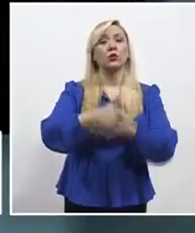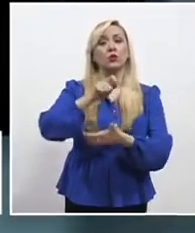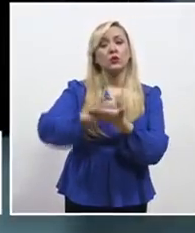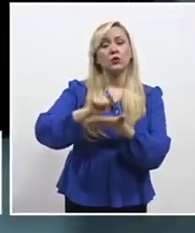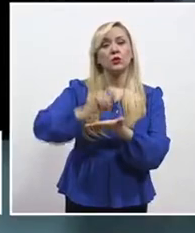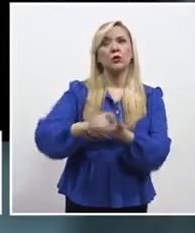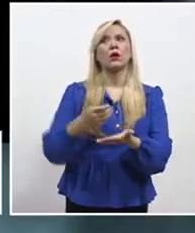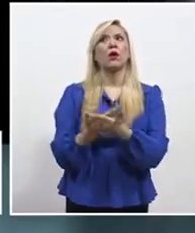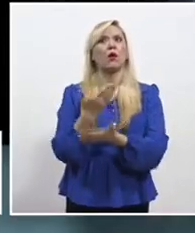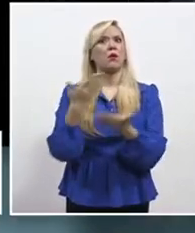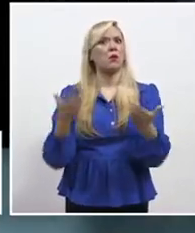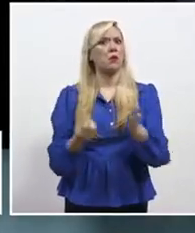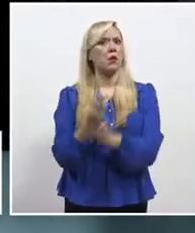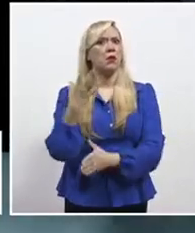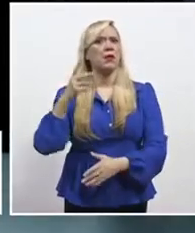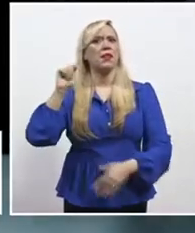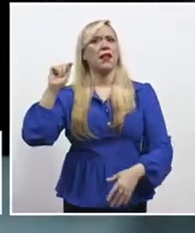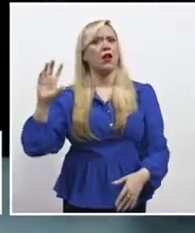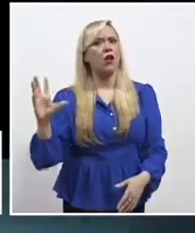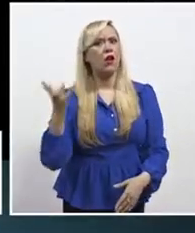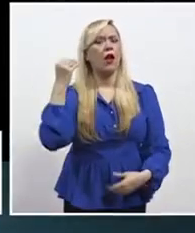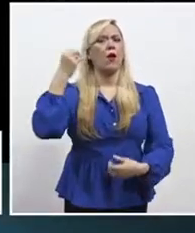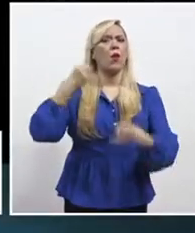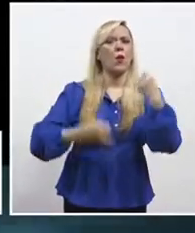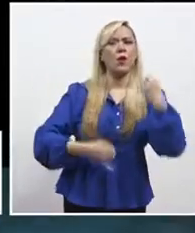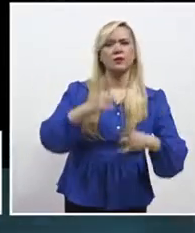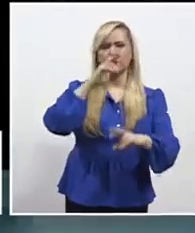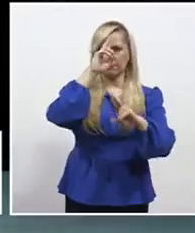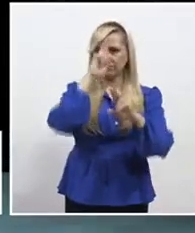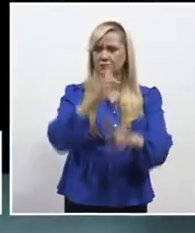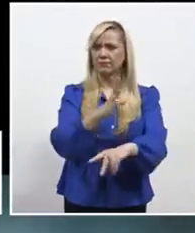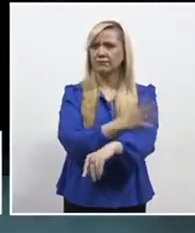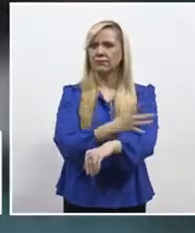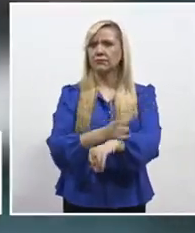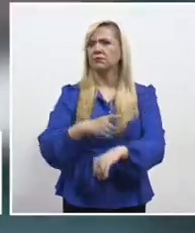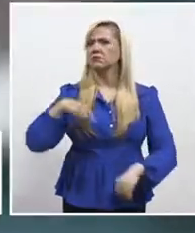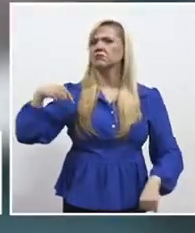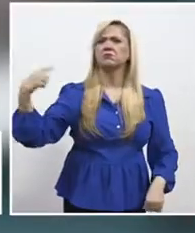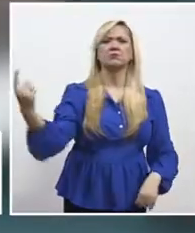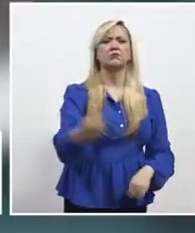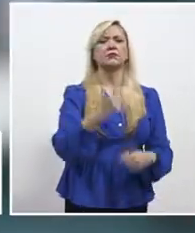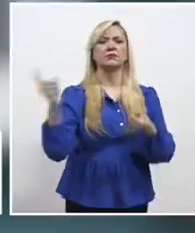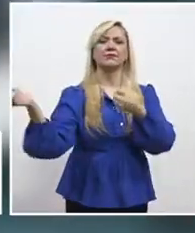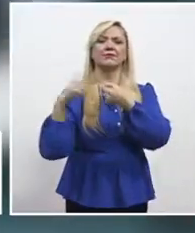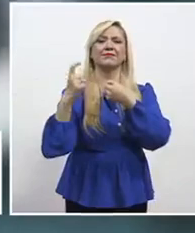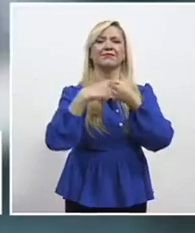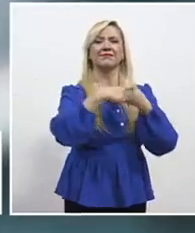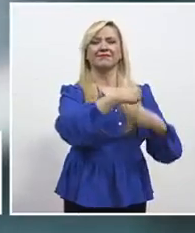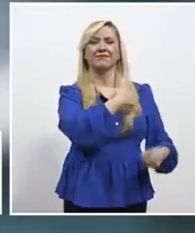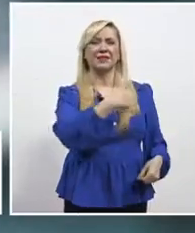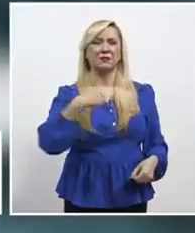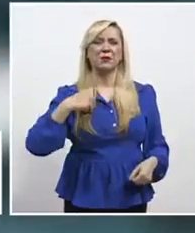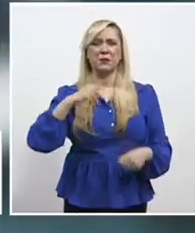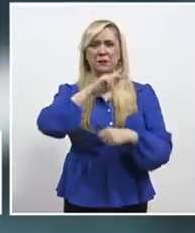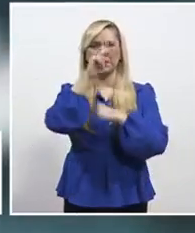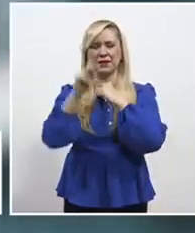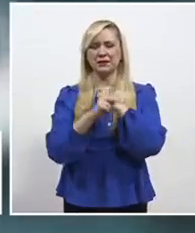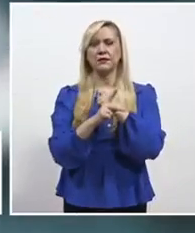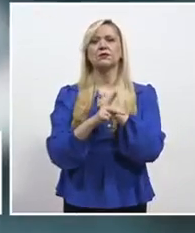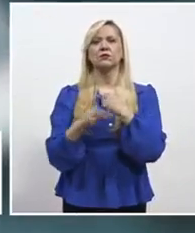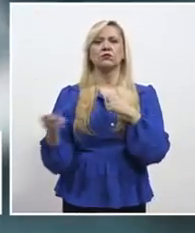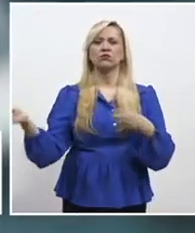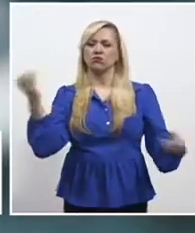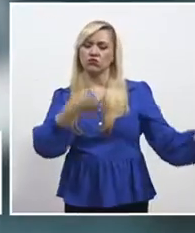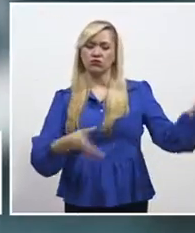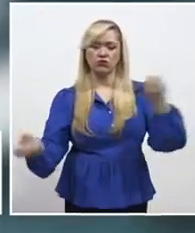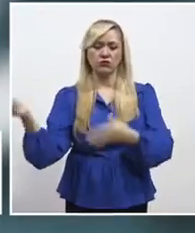Nuevas Tecnologías y Ética. Podrán participar todos los interesados de los países miembros de la Cumbre Judicial Iberoamericana con trabajos